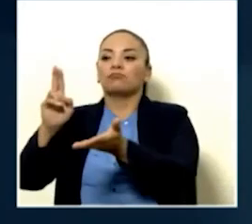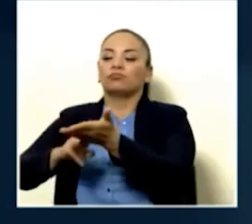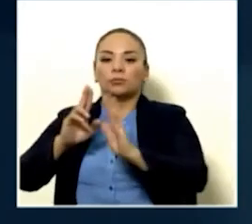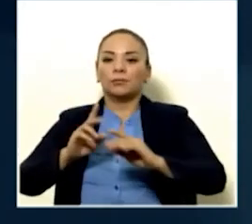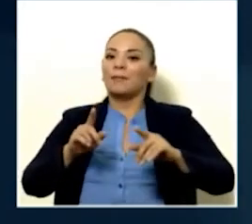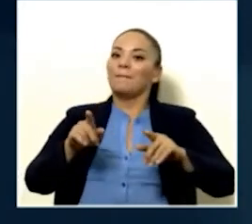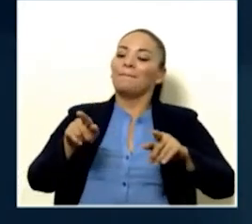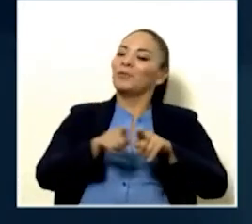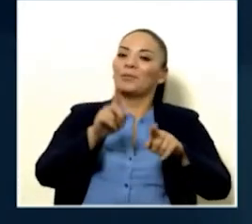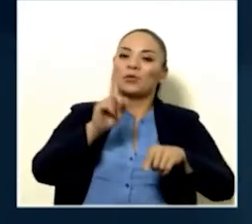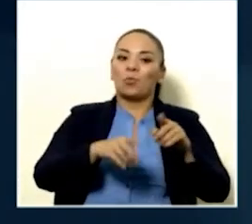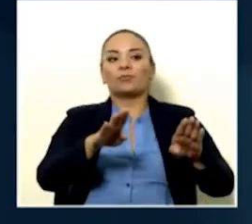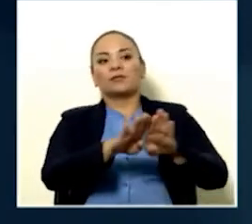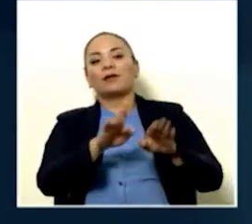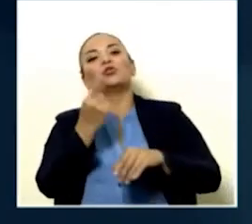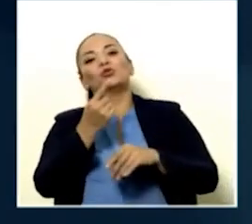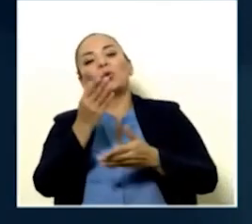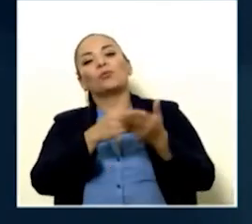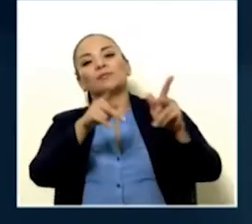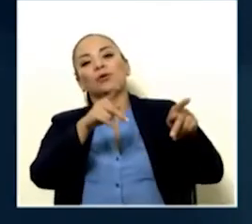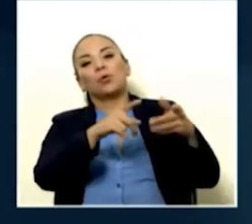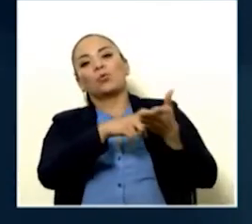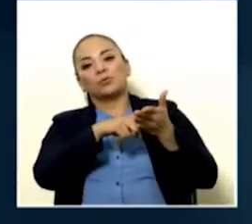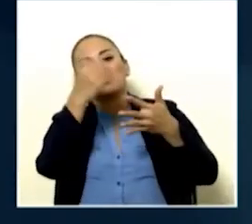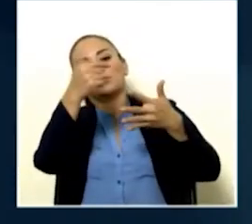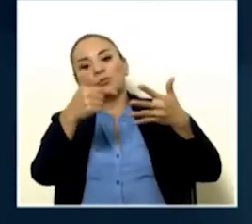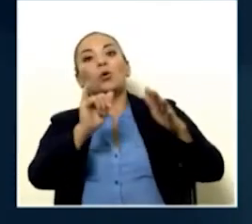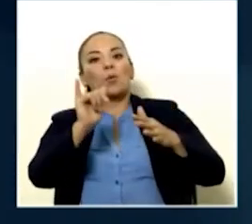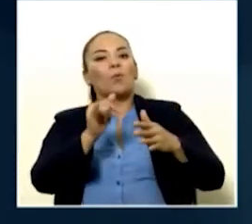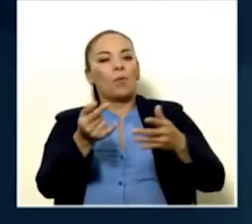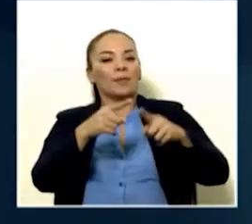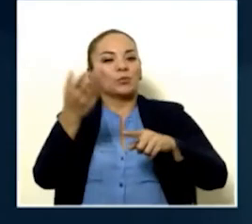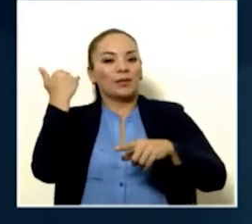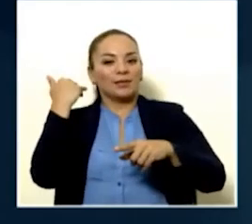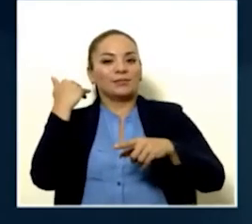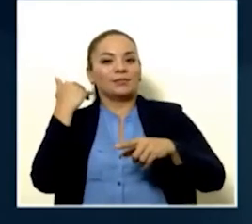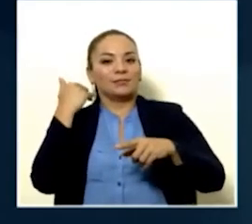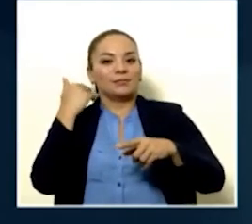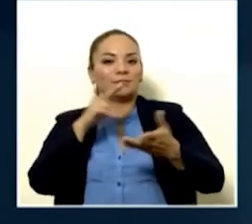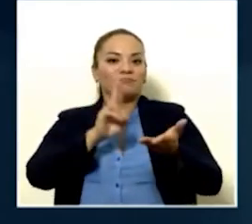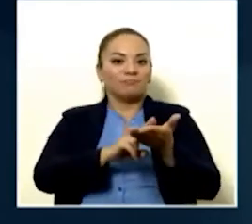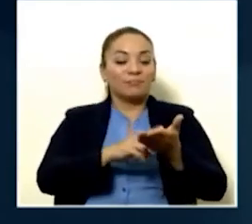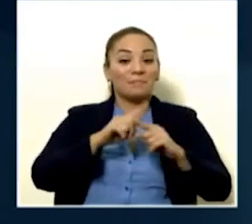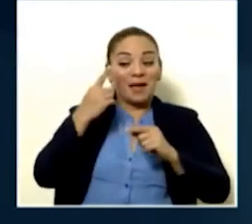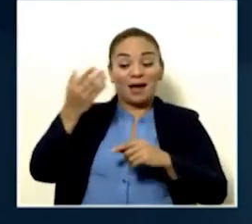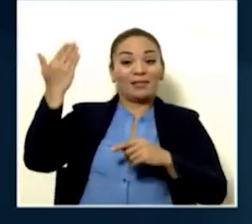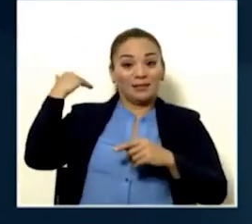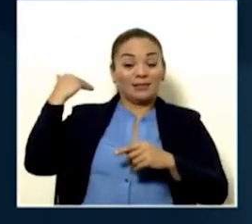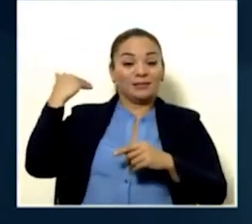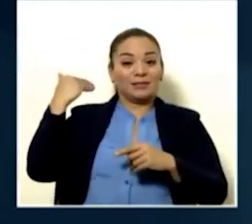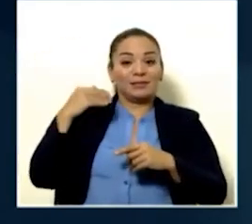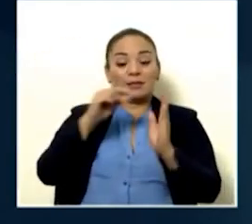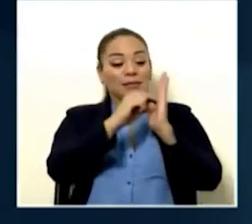manera tal que solo los que tienen ciertos requisitos, como ocurrió en el pasado, lo tomaran. En el pasado ponían un renglón que